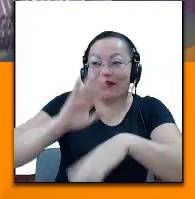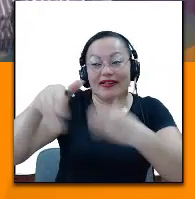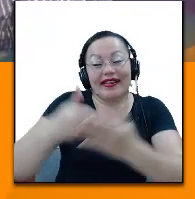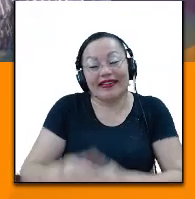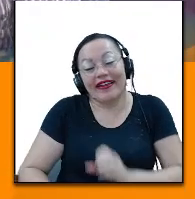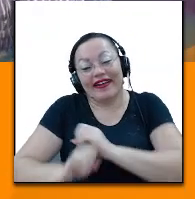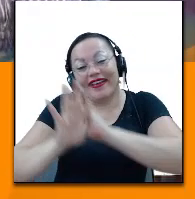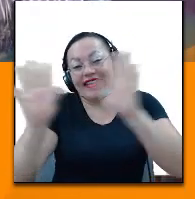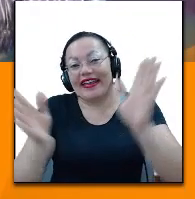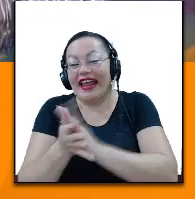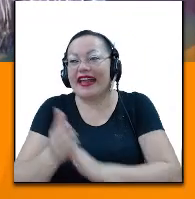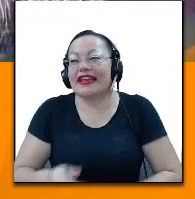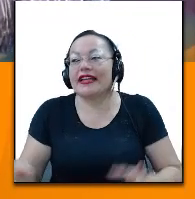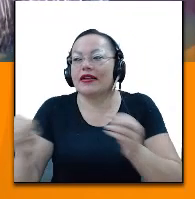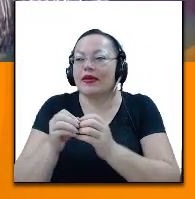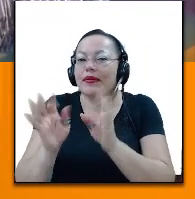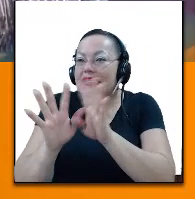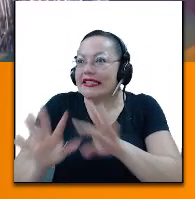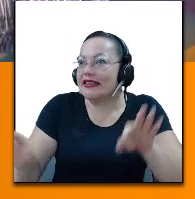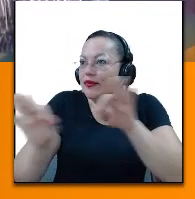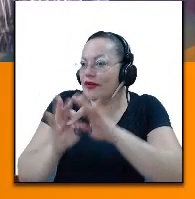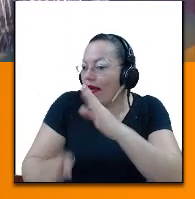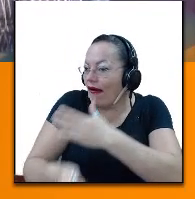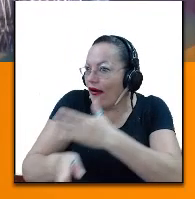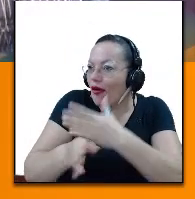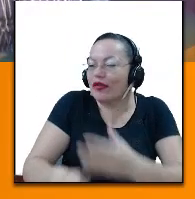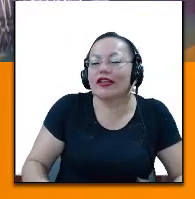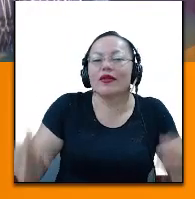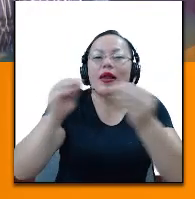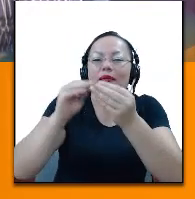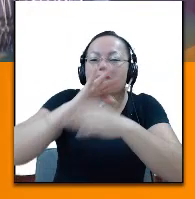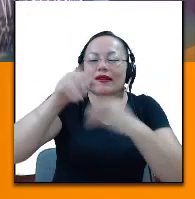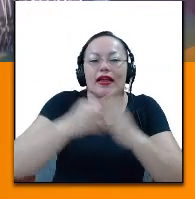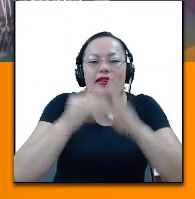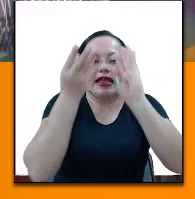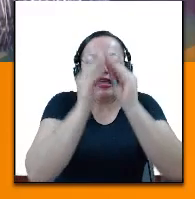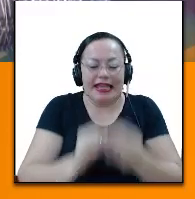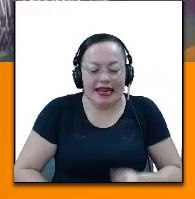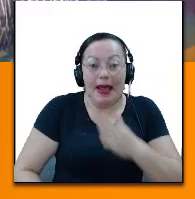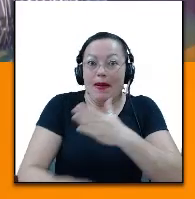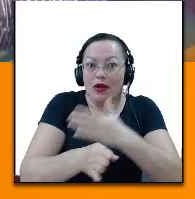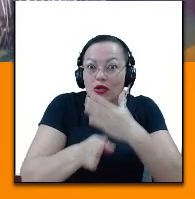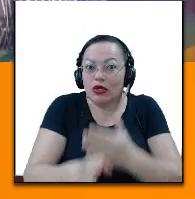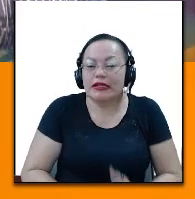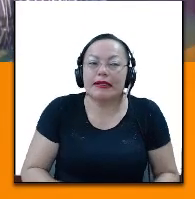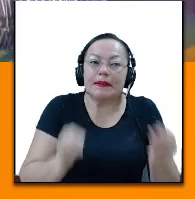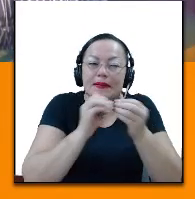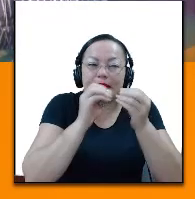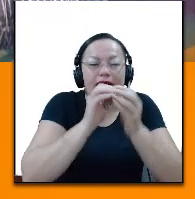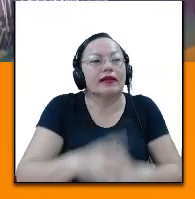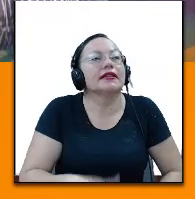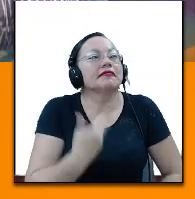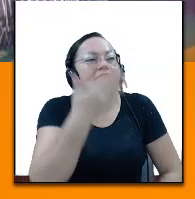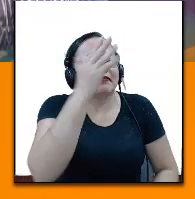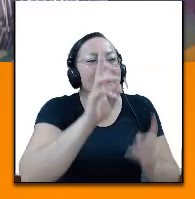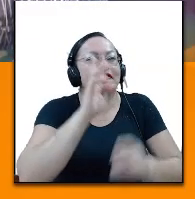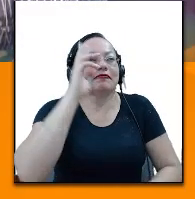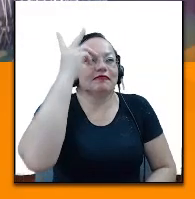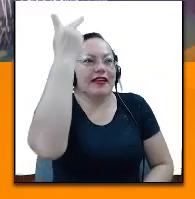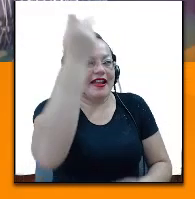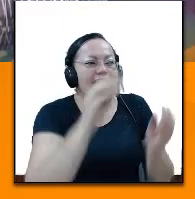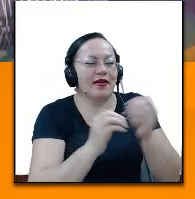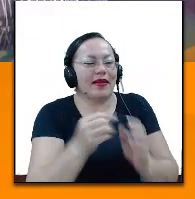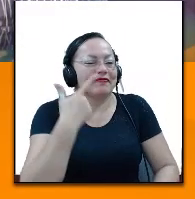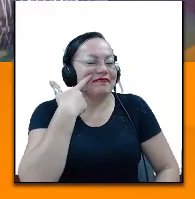eso es importante. Sí, muy importante, y hay que seguir creando más, y hay que seguir en esa constante evolución. Entonces,